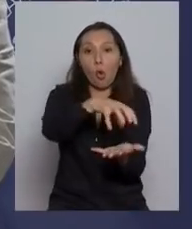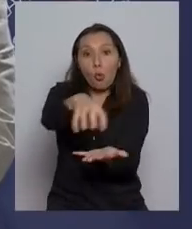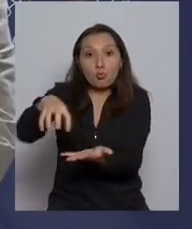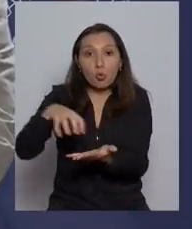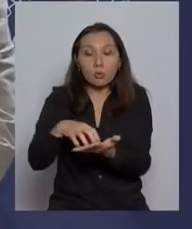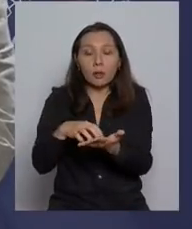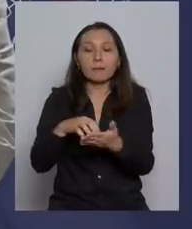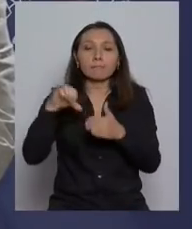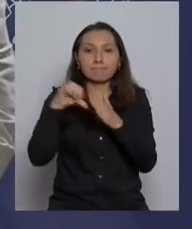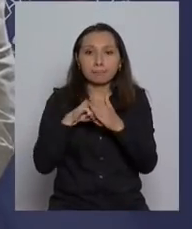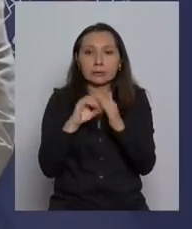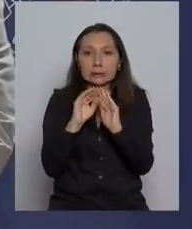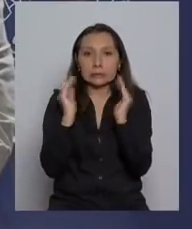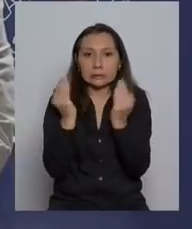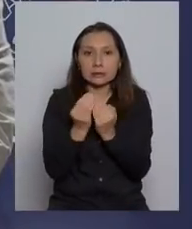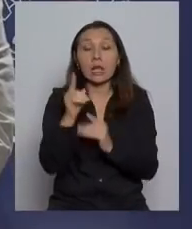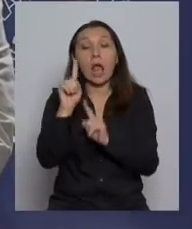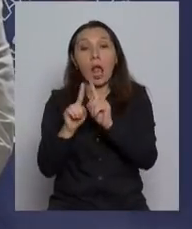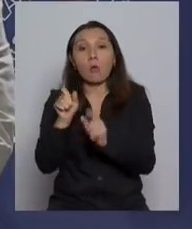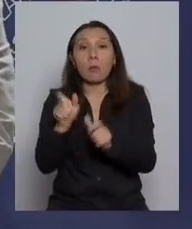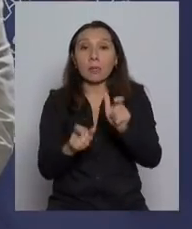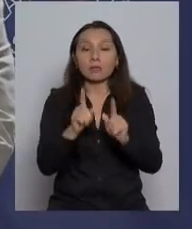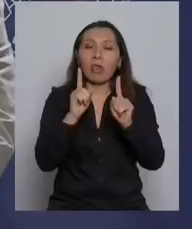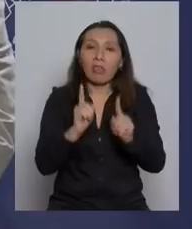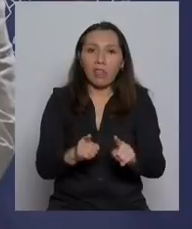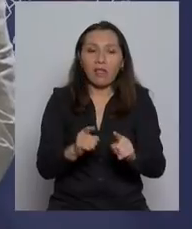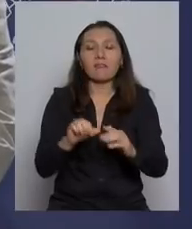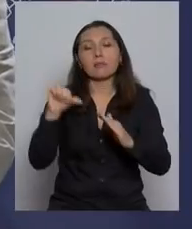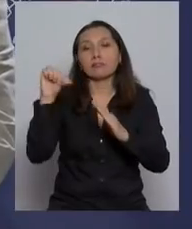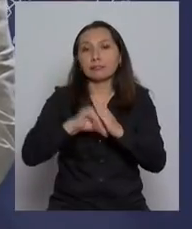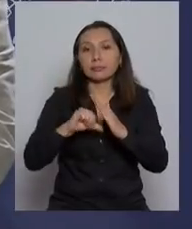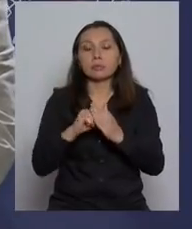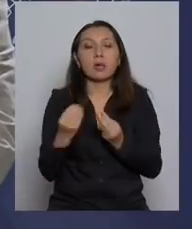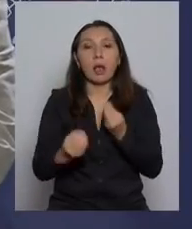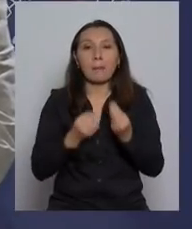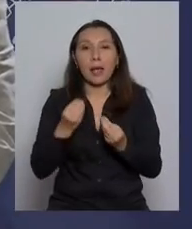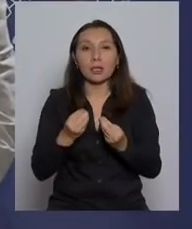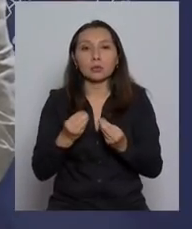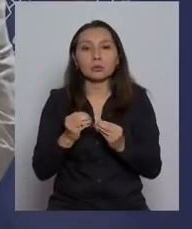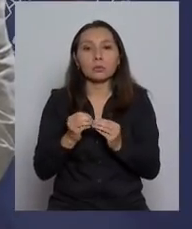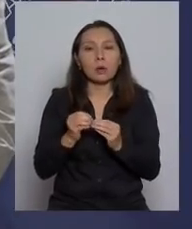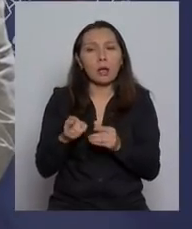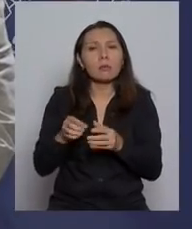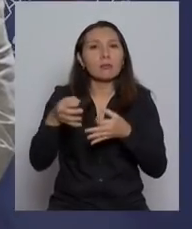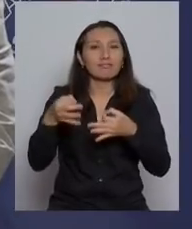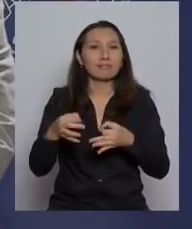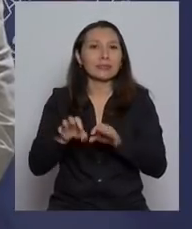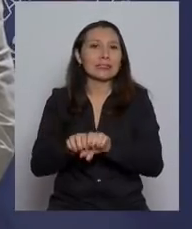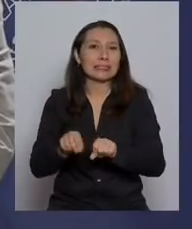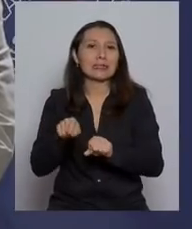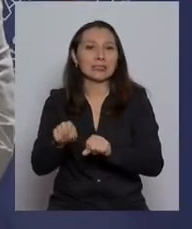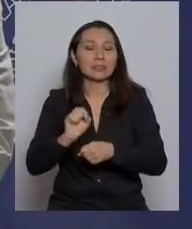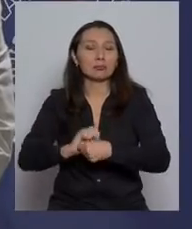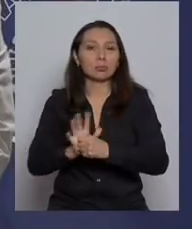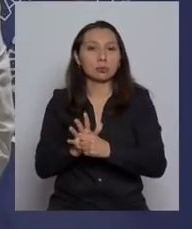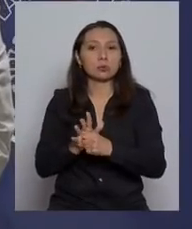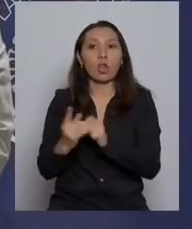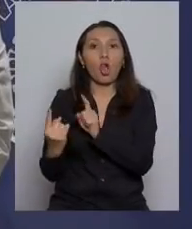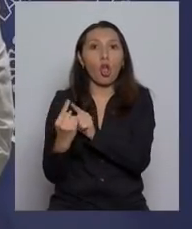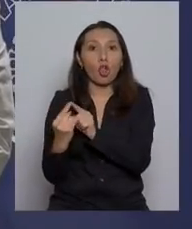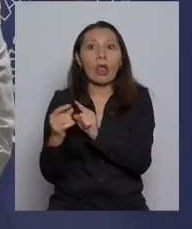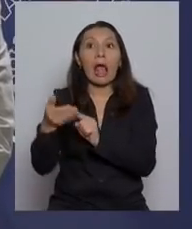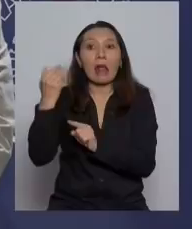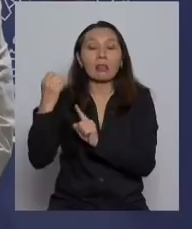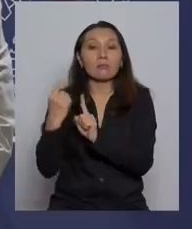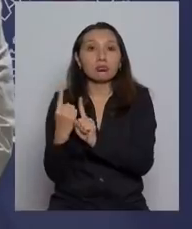comunas, como también aquellas personas que tienen que hacer una cuarentena producto de que son un caso confirmado, de que son un contacto,